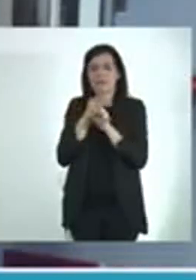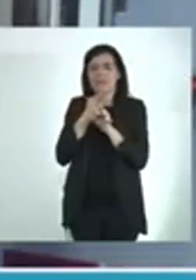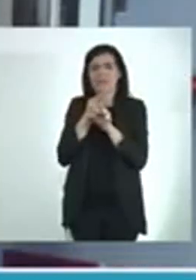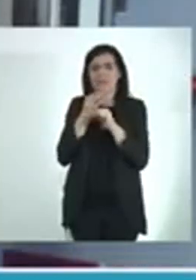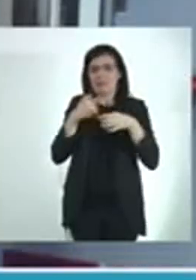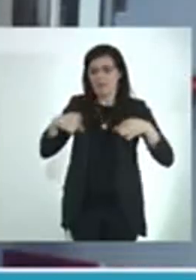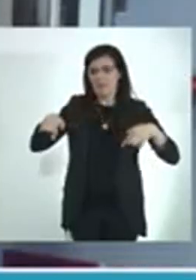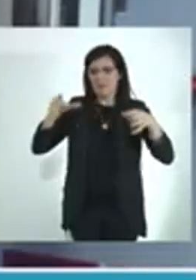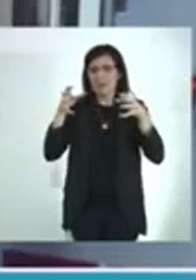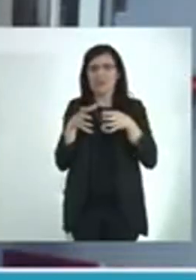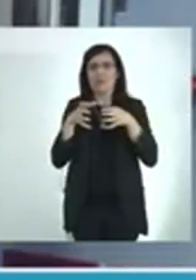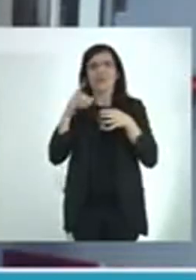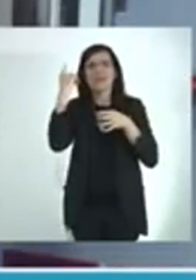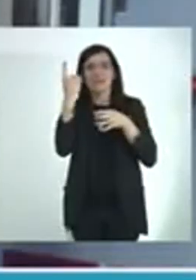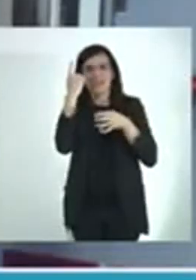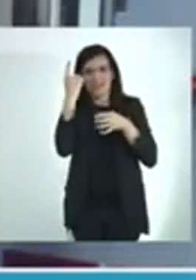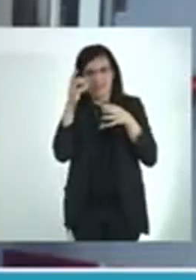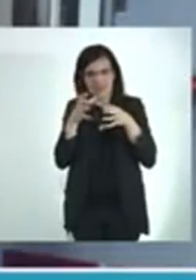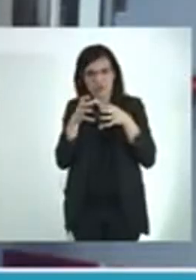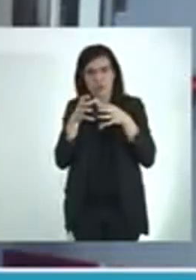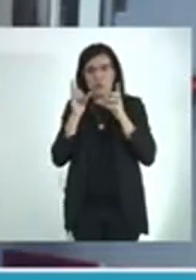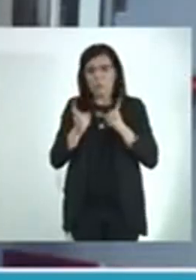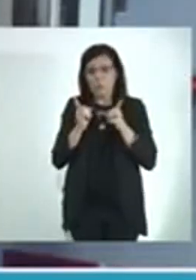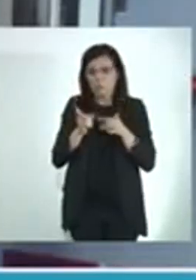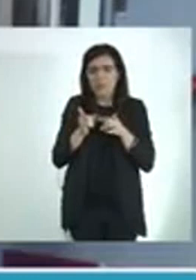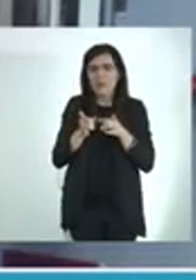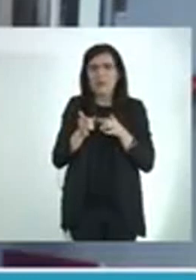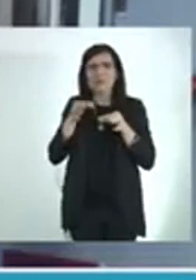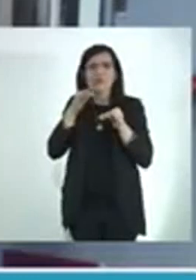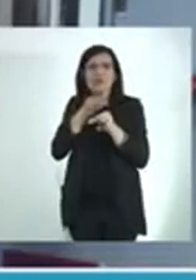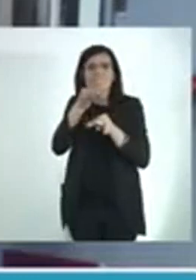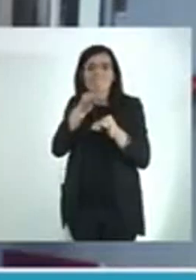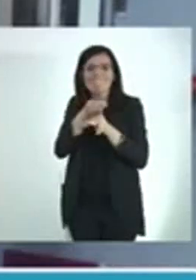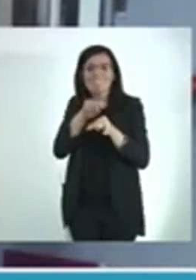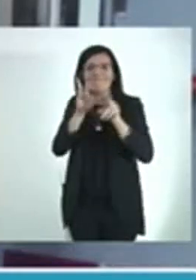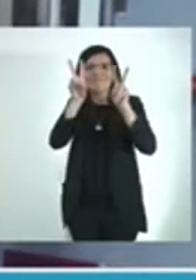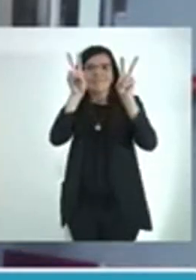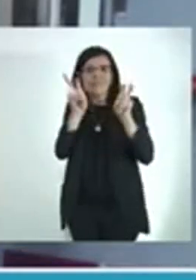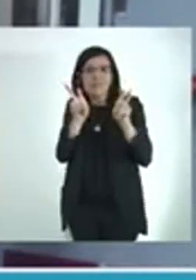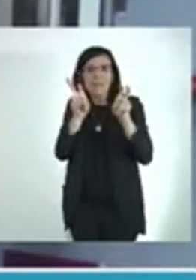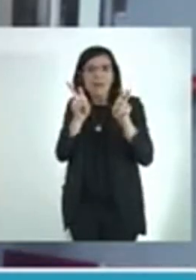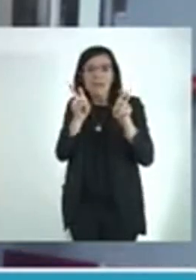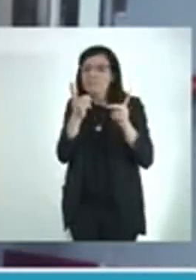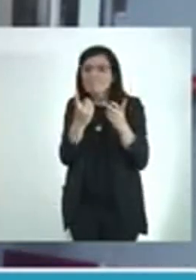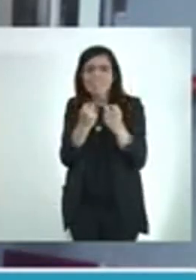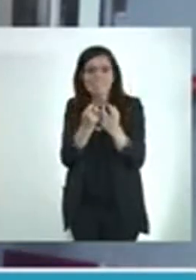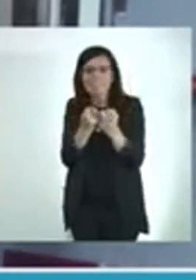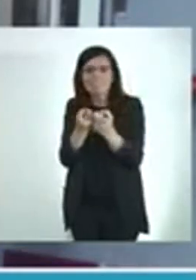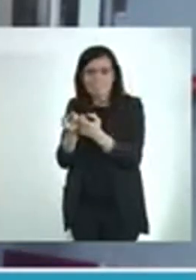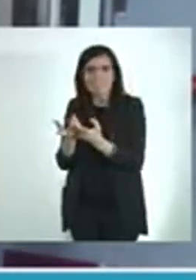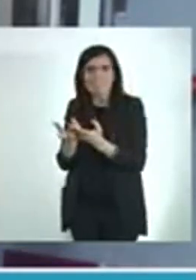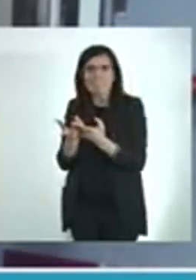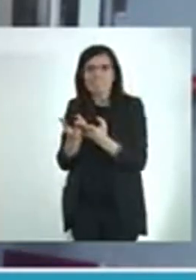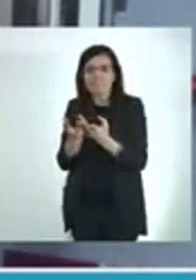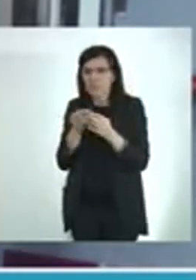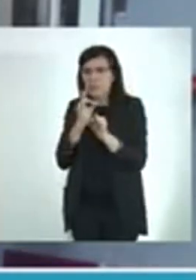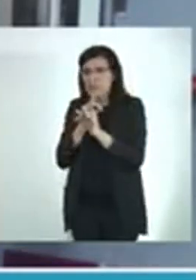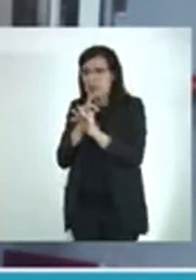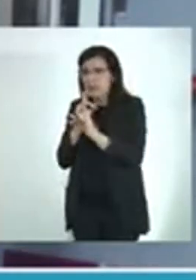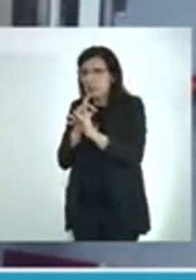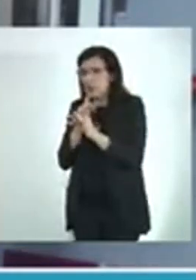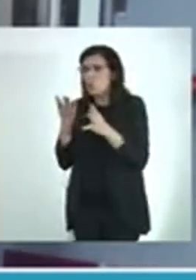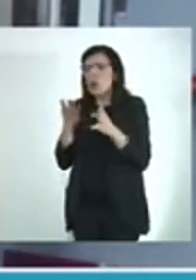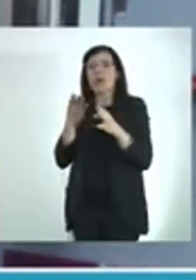aprendizaje de los contenidos de la ESI sea concreto. Lleva mucho tiempo, porque es un trabajo en cada escuela, con